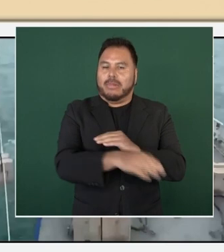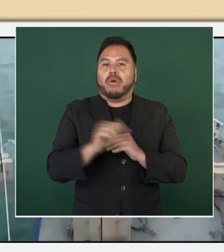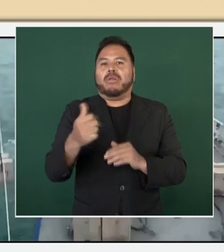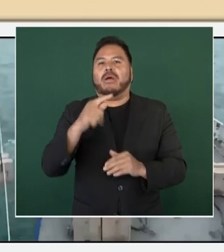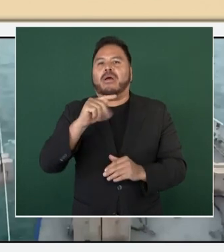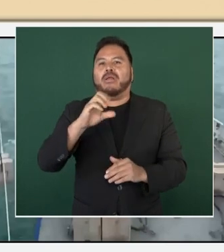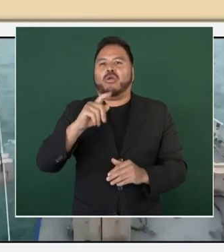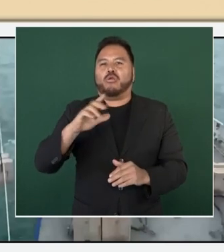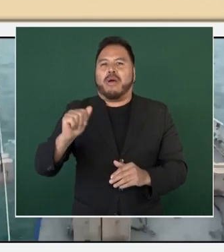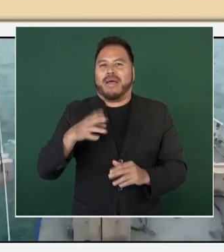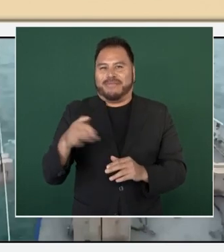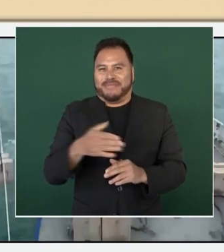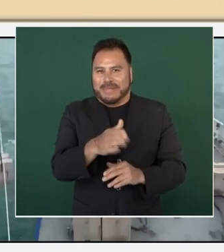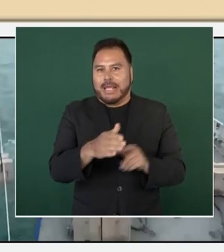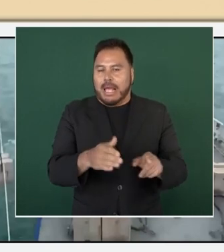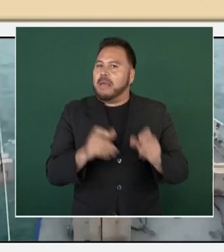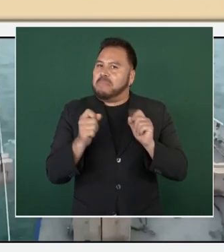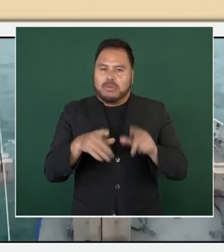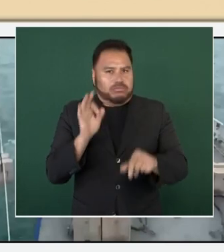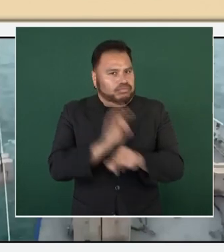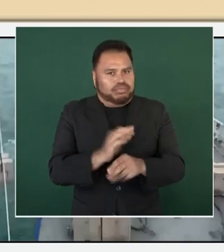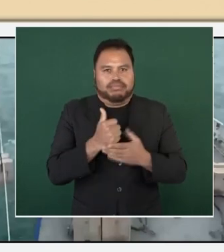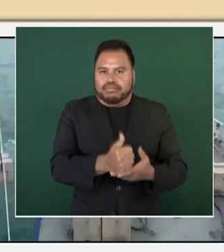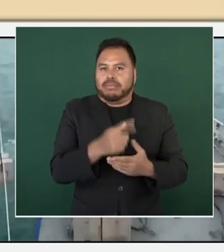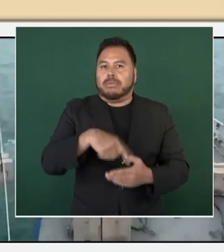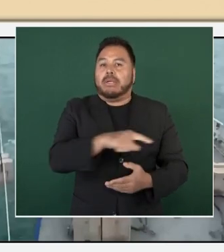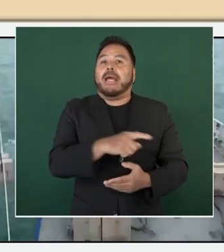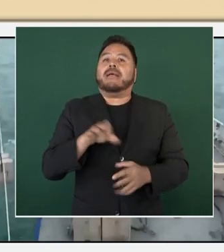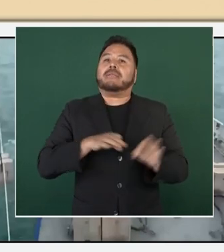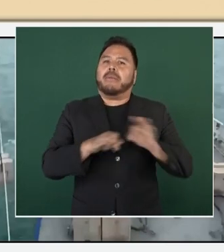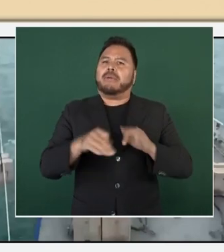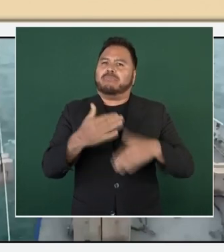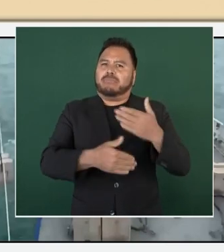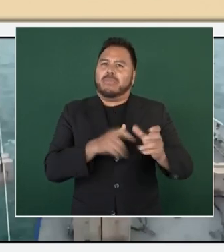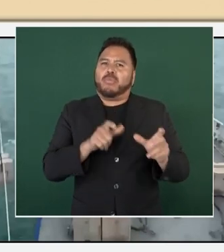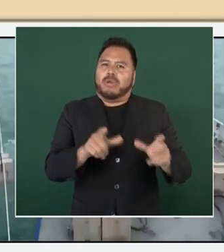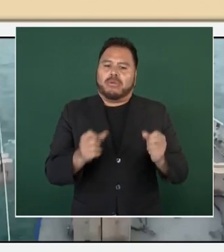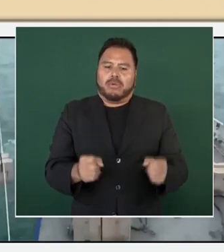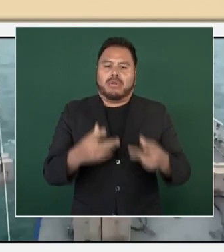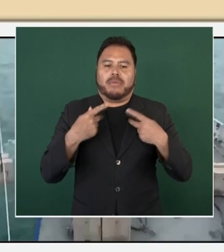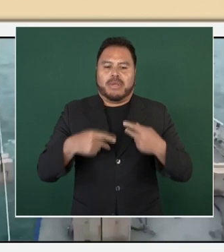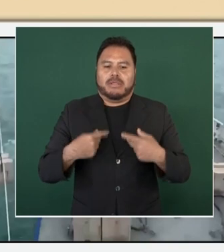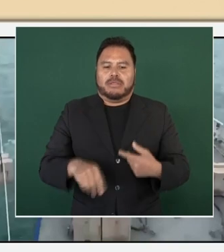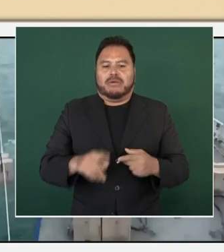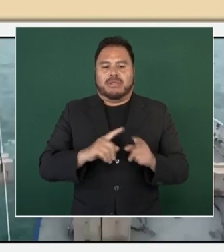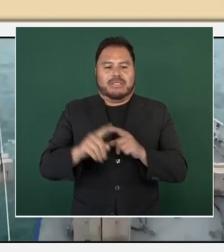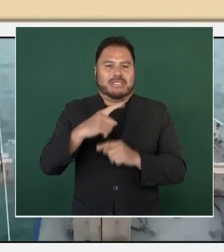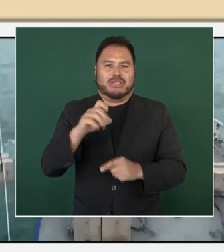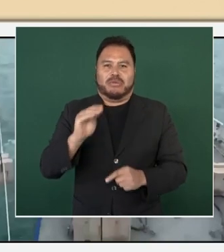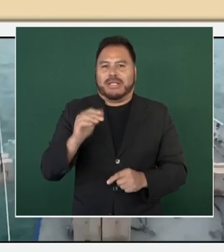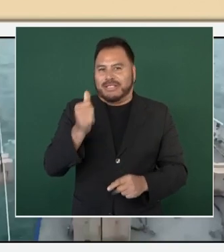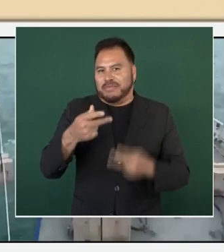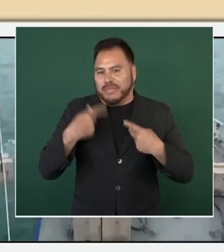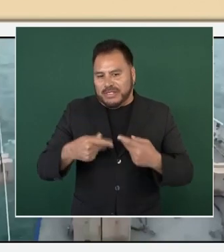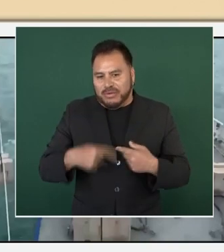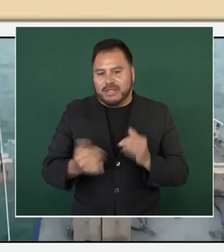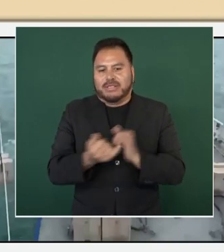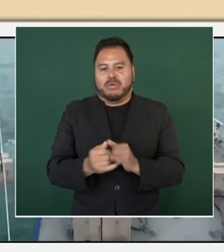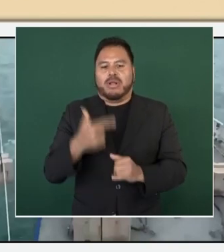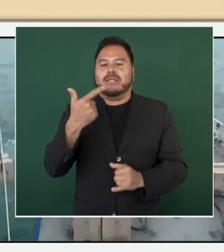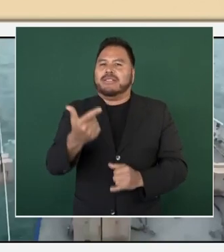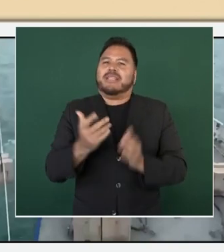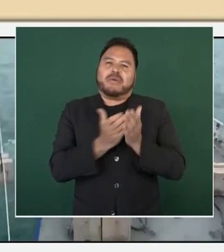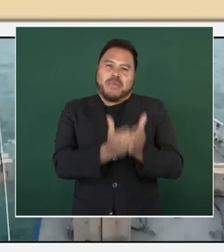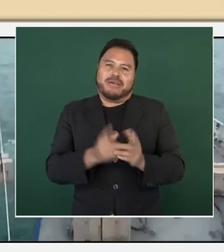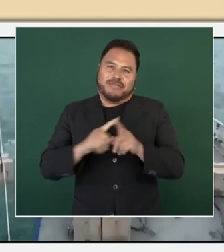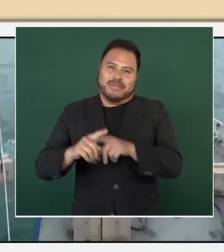el personal que ha estado desplegado haciendo esta actividad, 196 elementos, 7 buques y embarcaciones, 2 aeronaves y